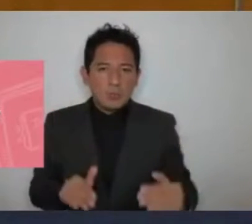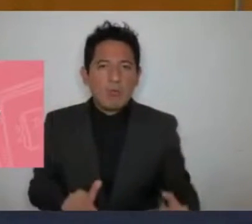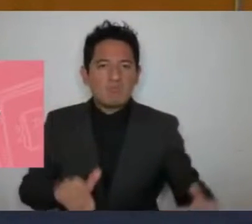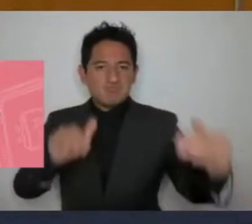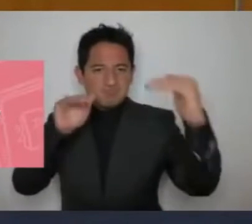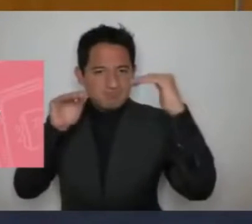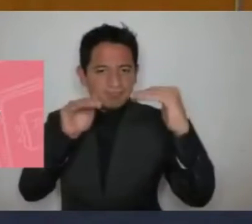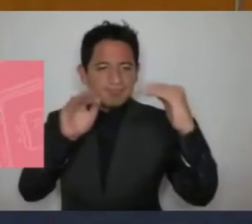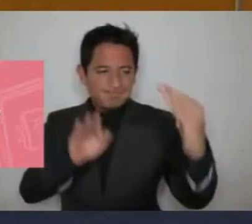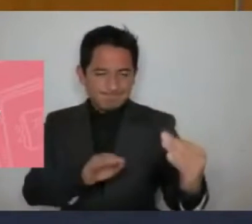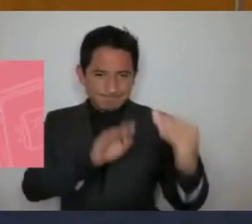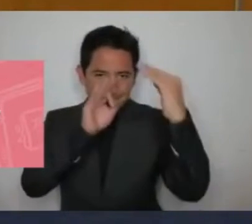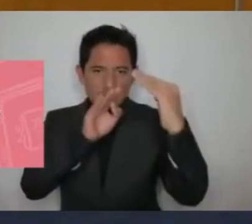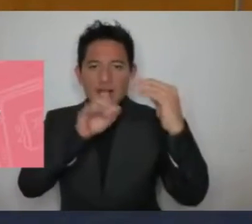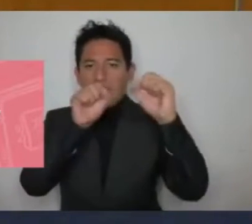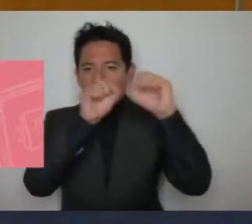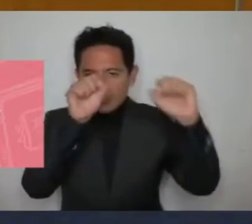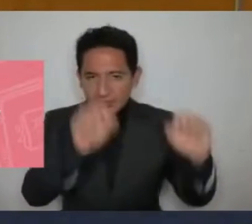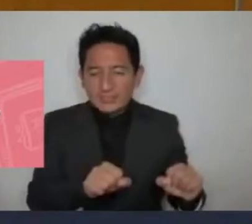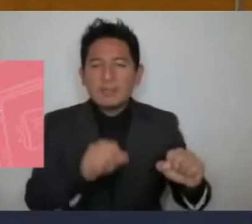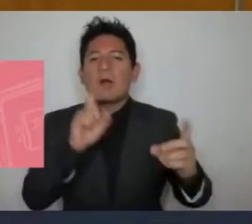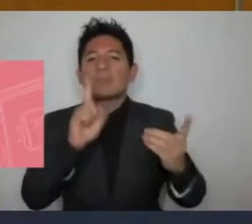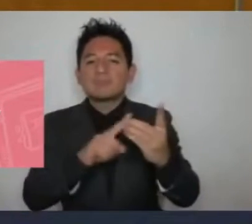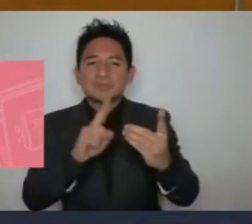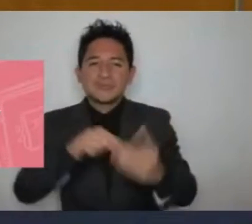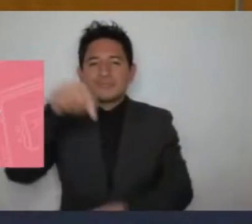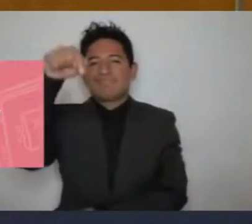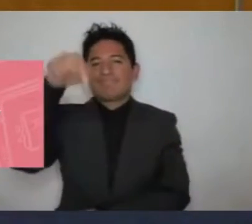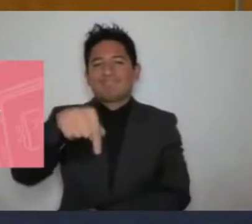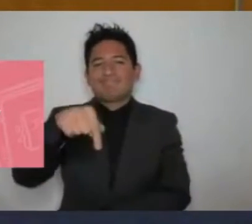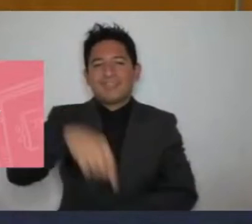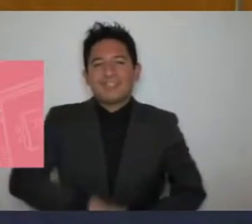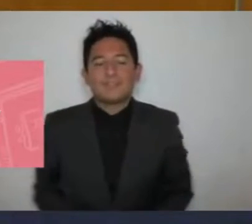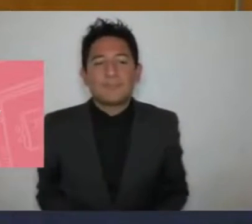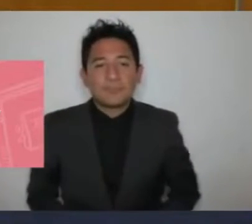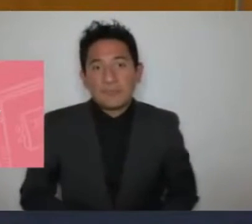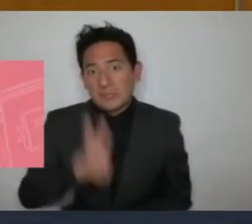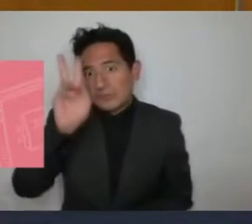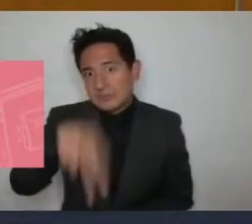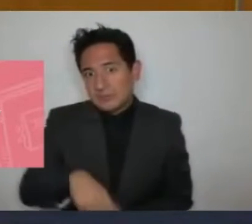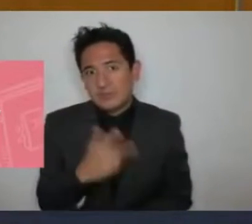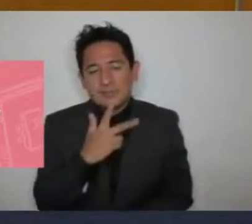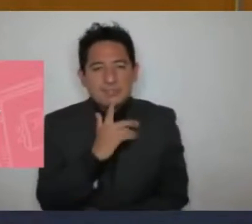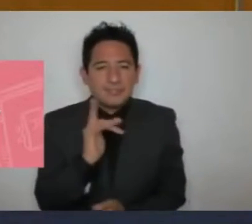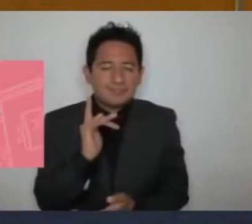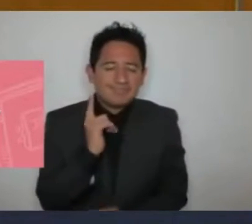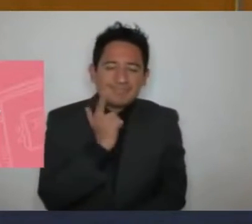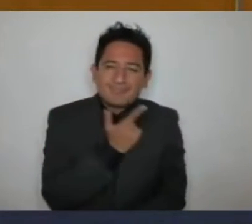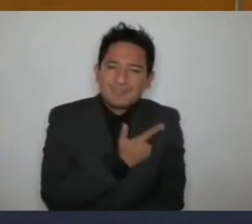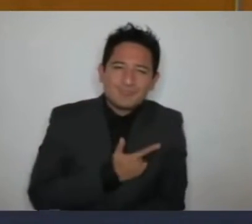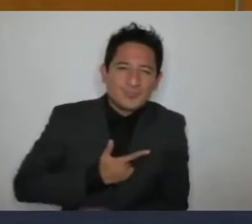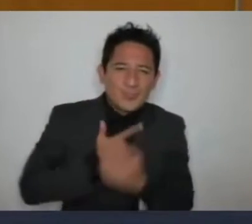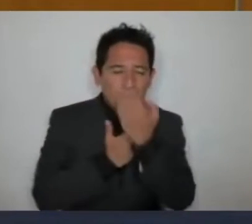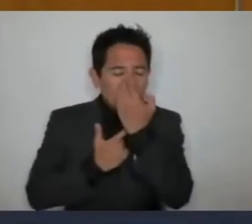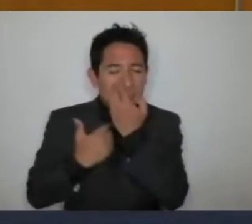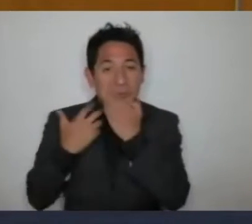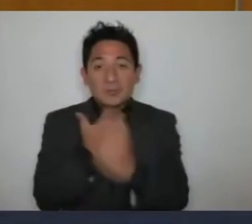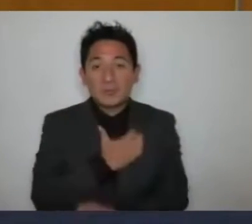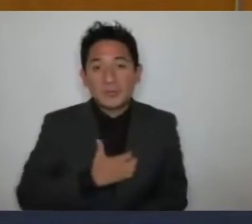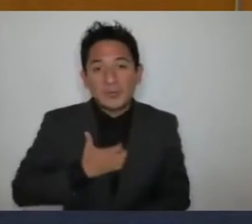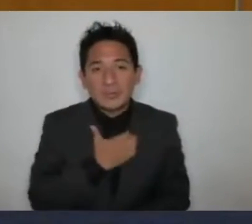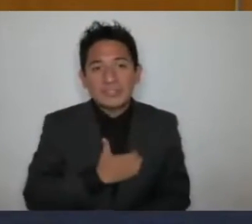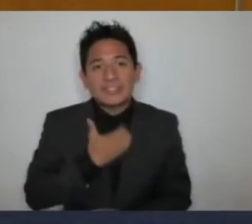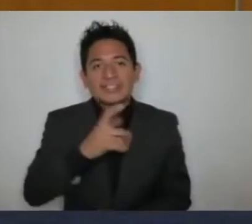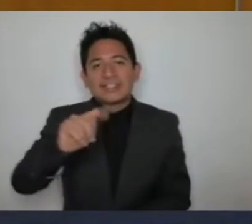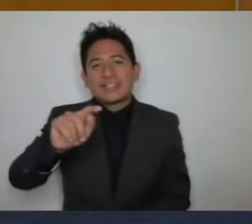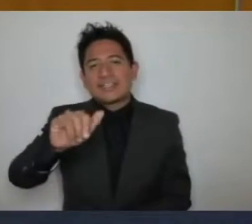entonces para mí pues es un es me me me me alegra muchísimo eh esta oportunidad gracias taisia gracias